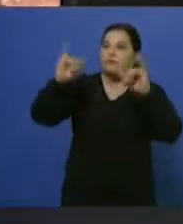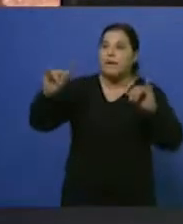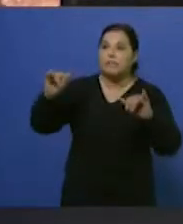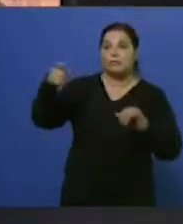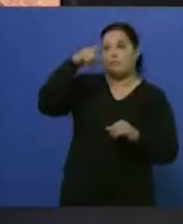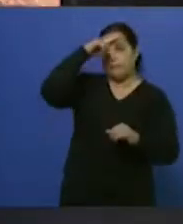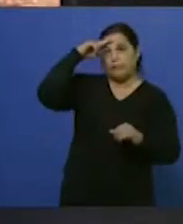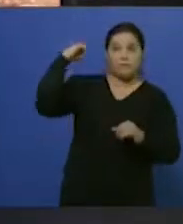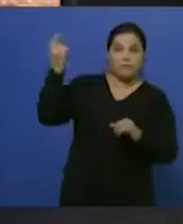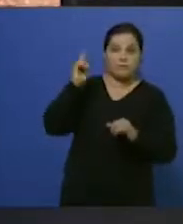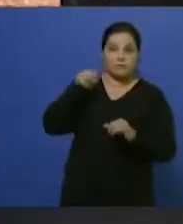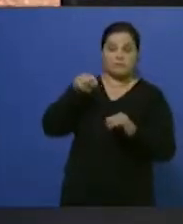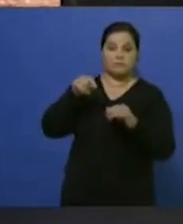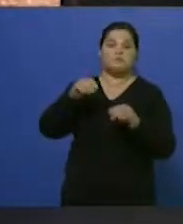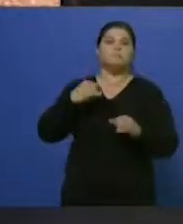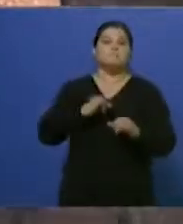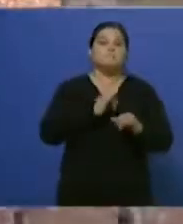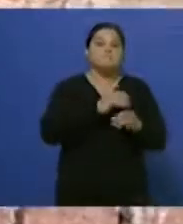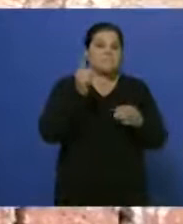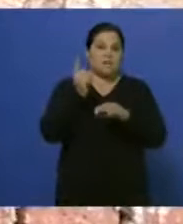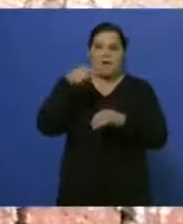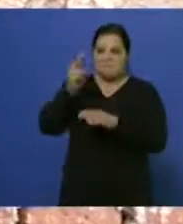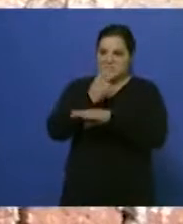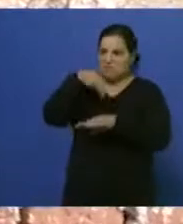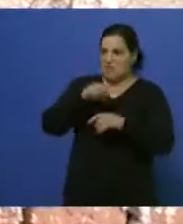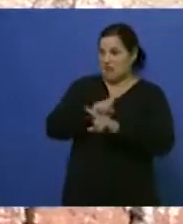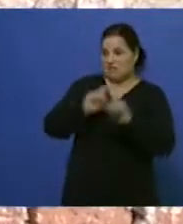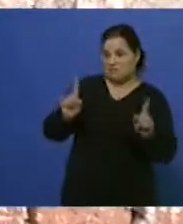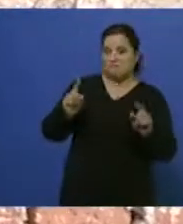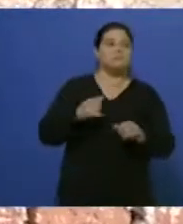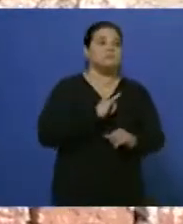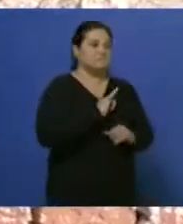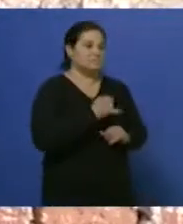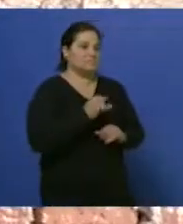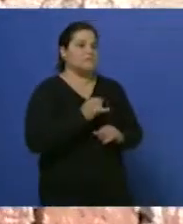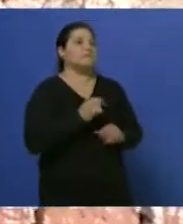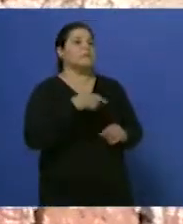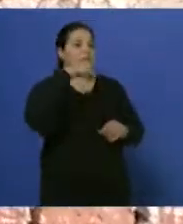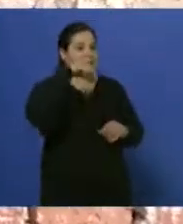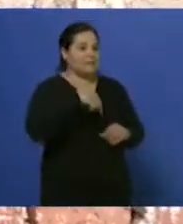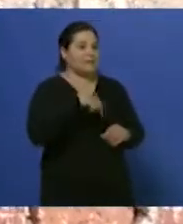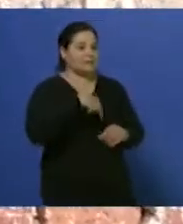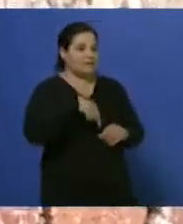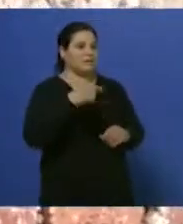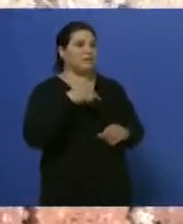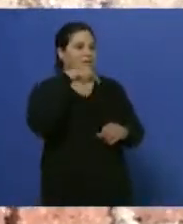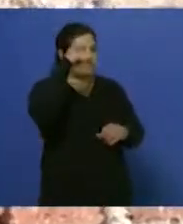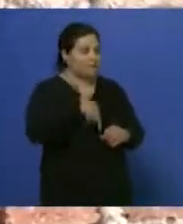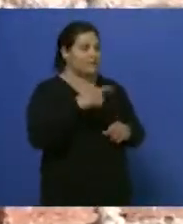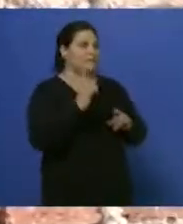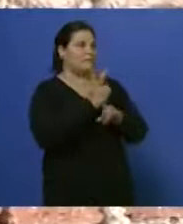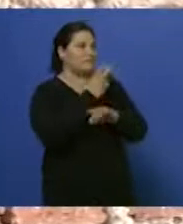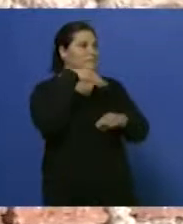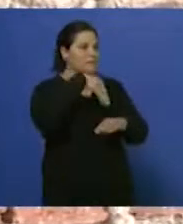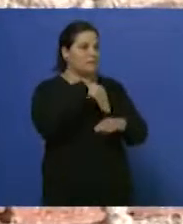Villa María ya? Sí, sí, no desde Villa María ya. Desde Villa María. Sí, sí. Desde Villa María,